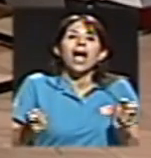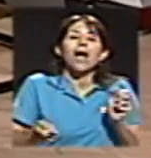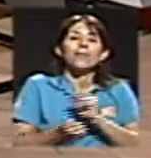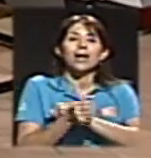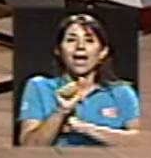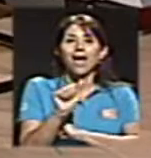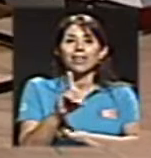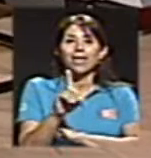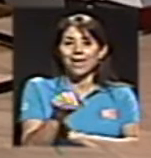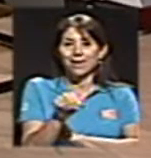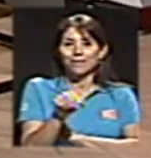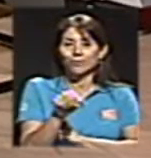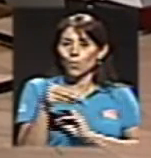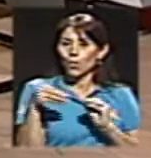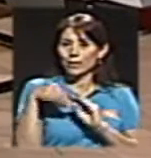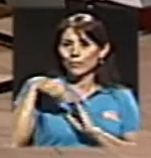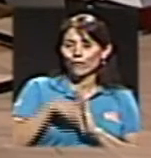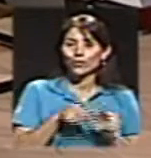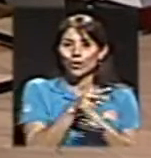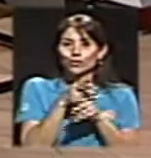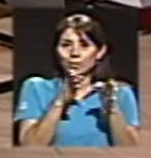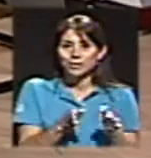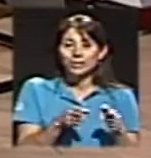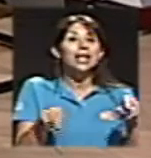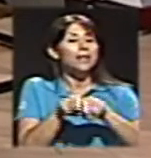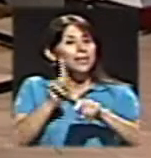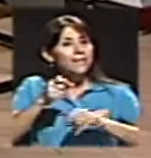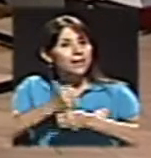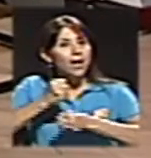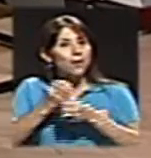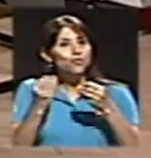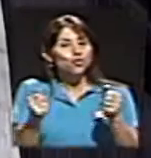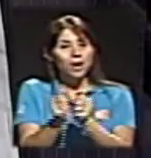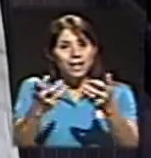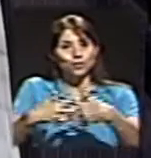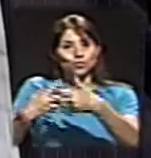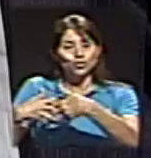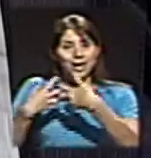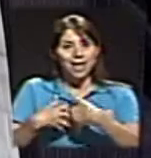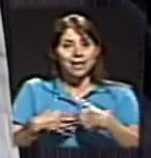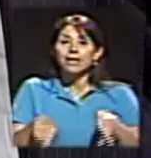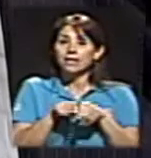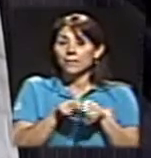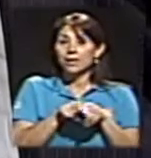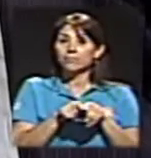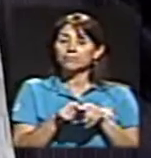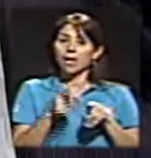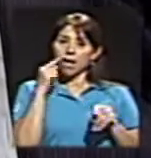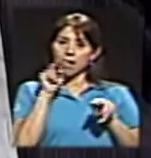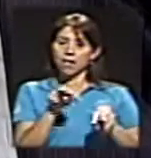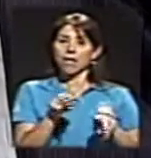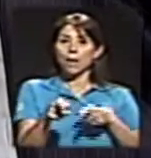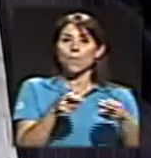supervisores, también hay que trabajar mucho con la industria que está sometida a eso, y también ajustar la regulación para que la regulación sea consecuente